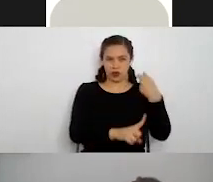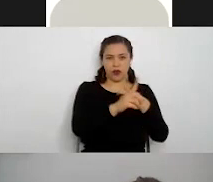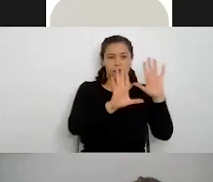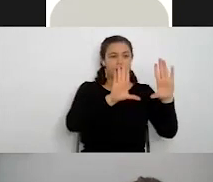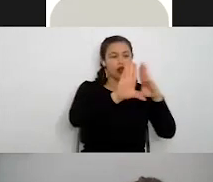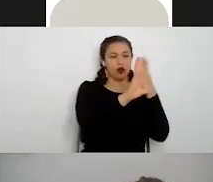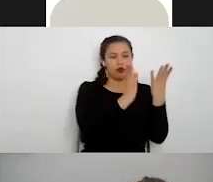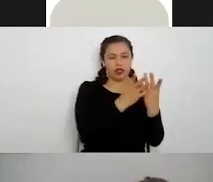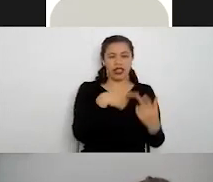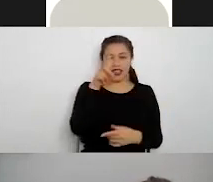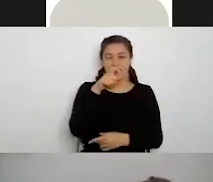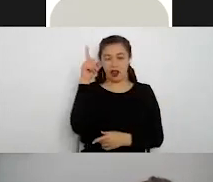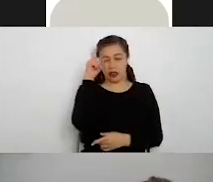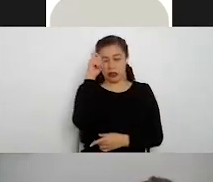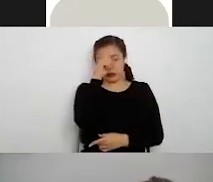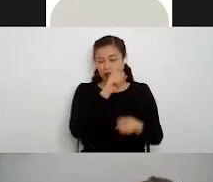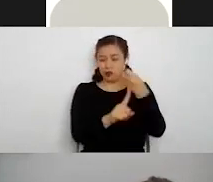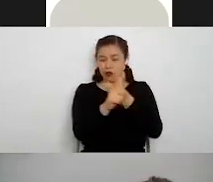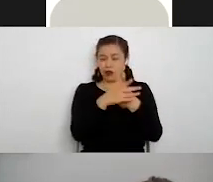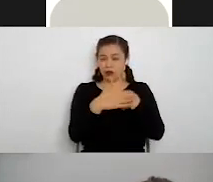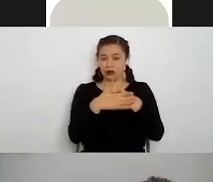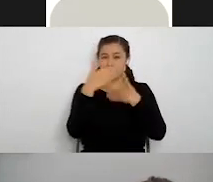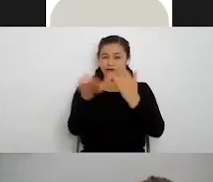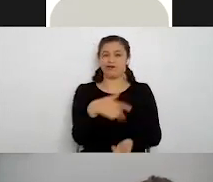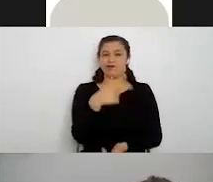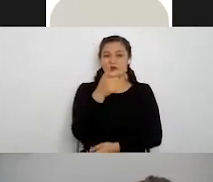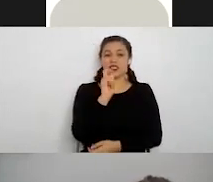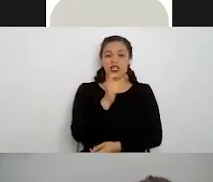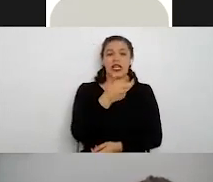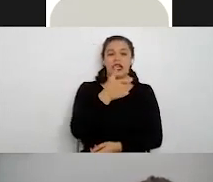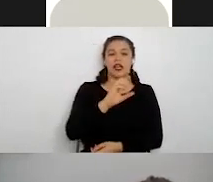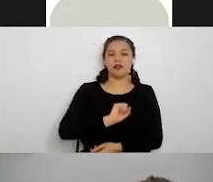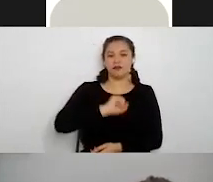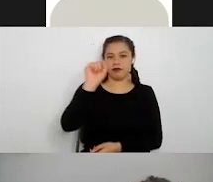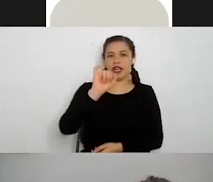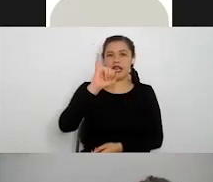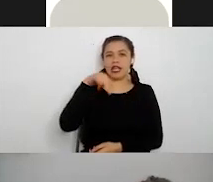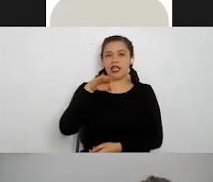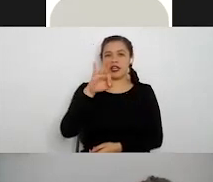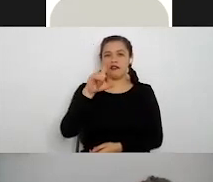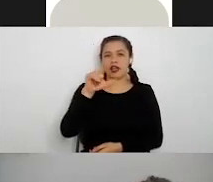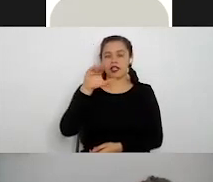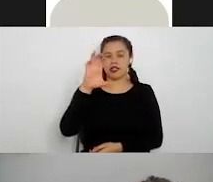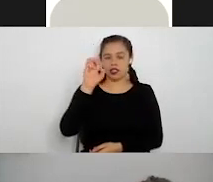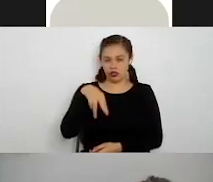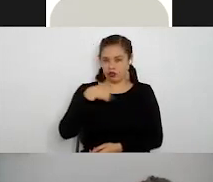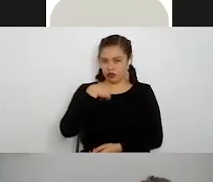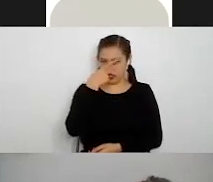dando dolor de cabeza en el 2022, es la inflación. La inflación, ya lo comenté, y aquí se